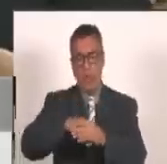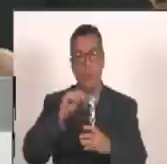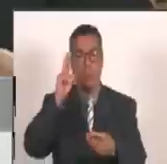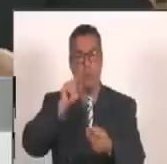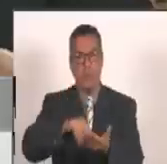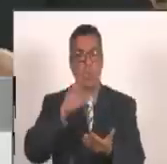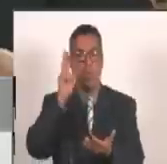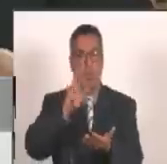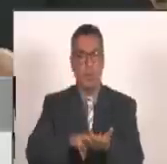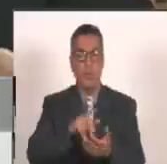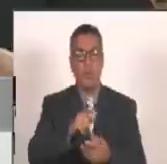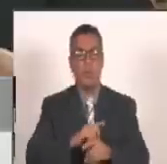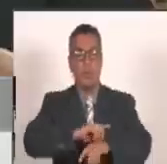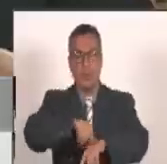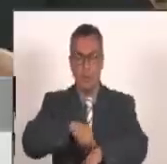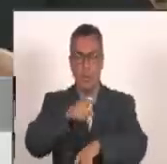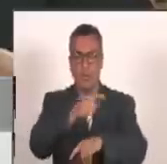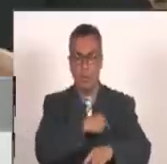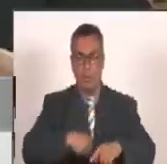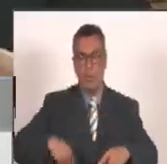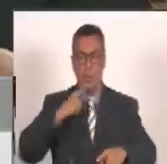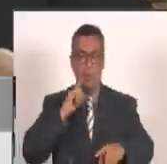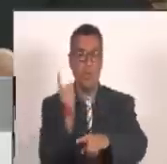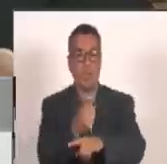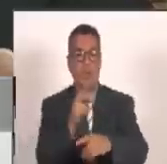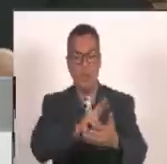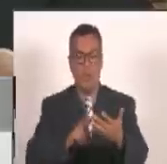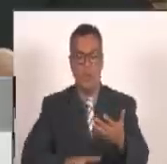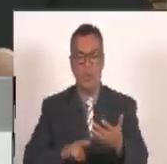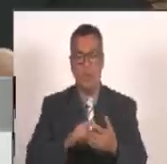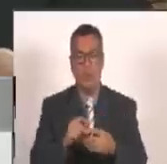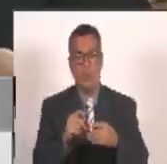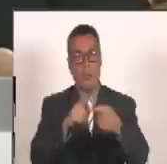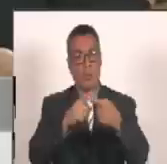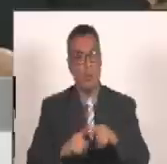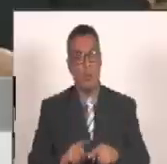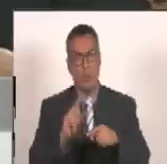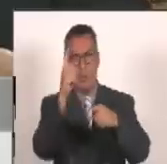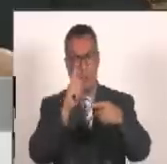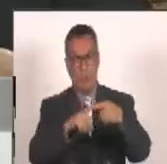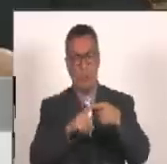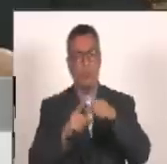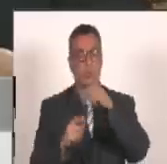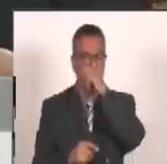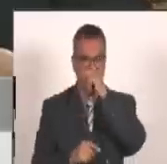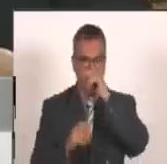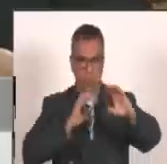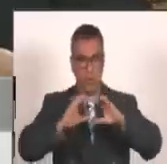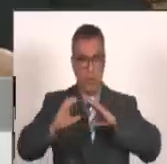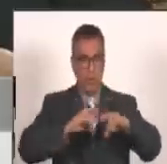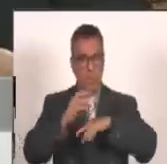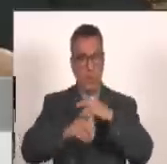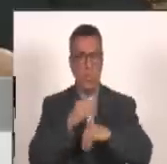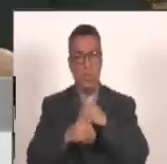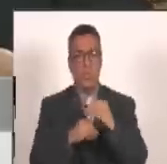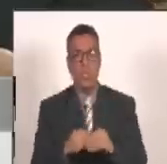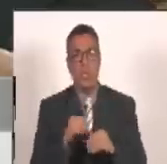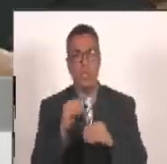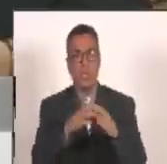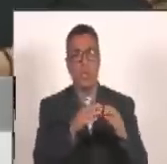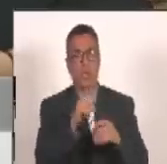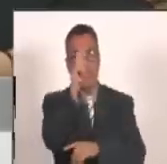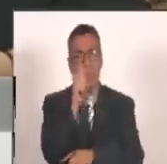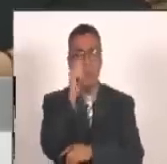resultó aprobada. A continuación, el presidente ordenó dar lectura a la cuenta. Punto número 1. Comunicaciones suscritas por las